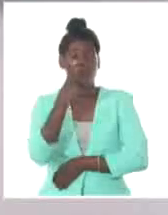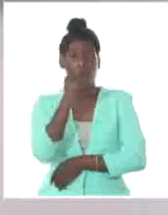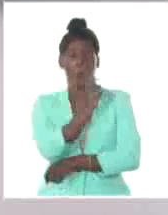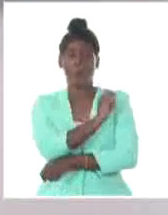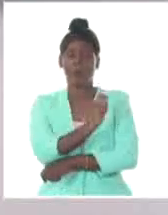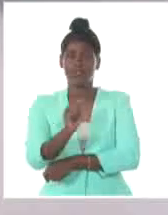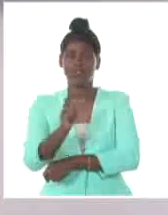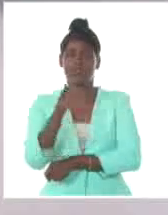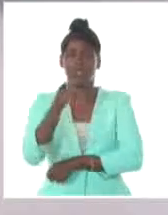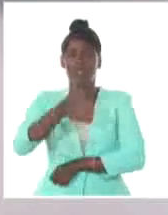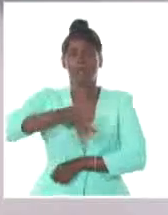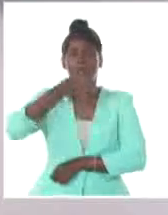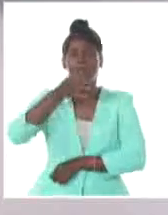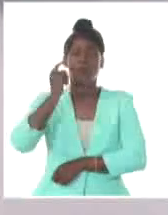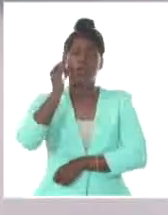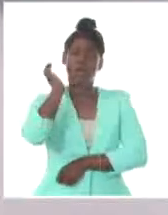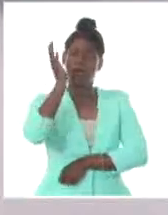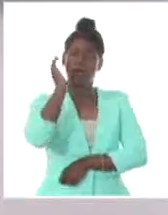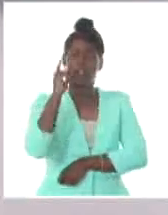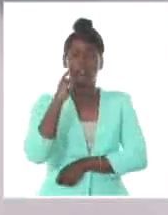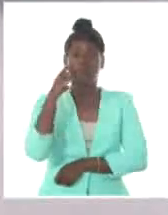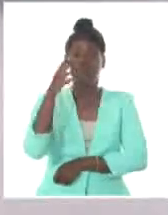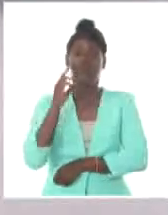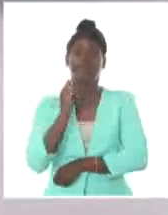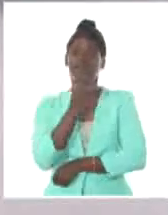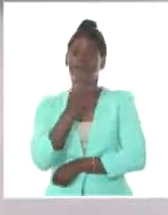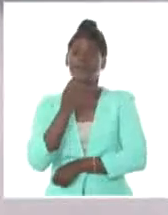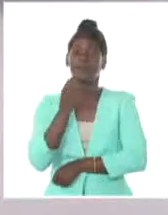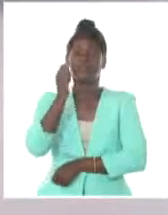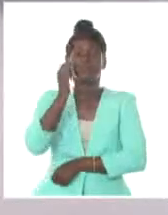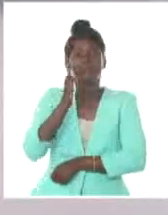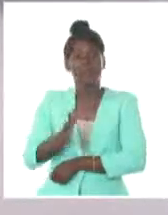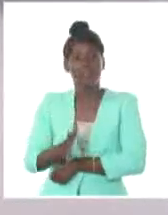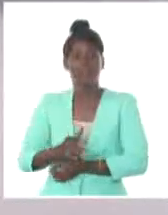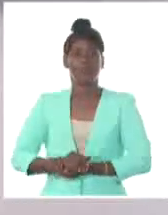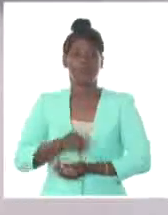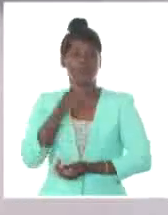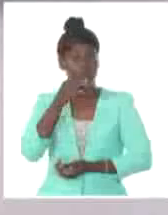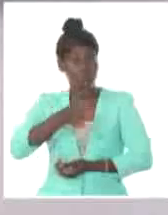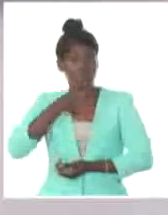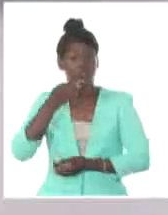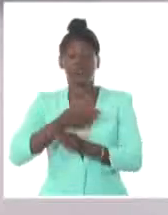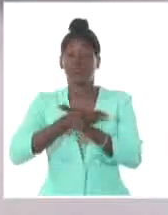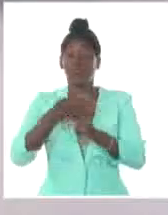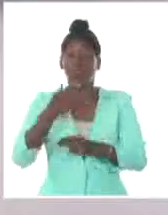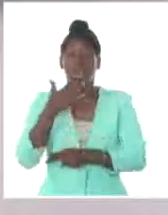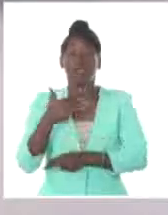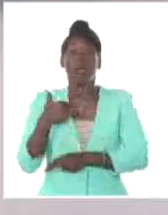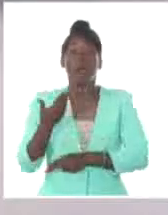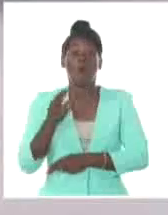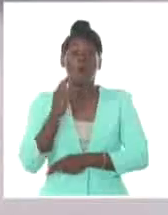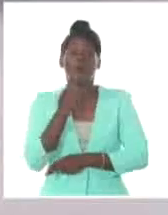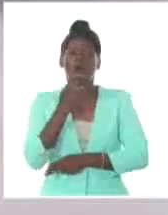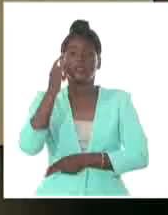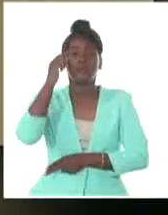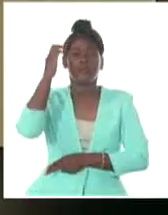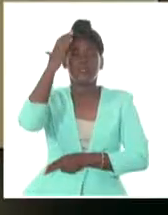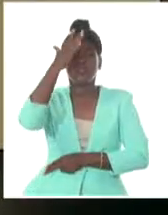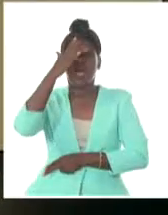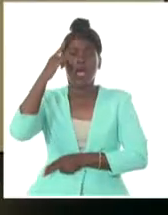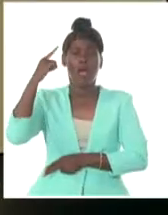Sande impartió la conferencia Martí Hoy, Siempre, dedicada a la trascendencia del pensamiento del más universal de los